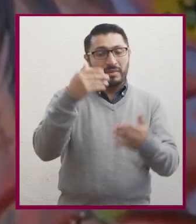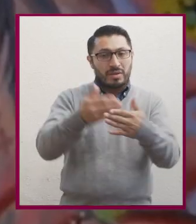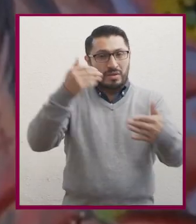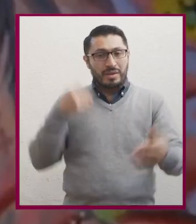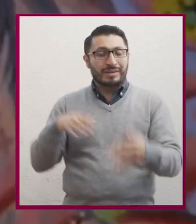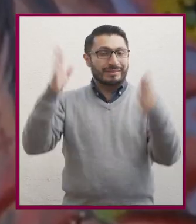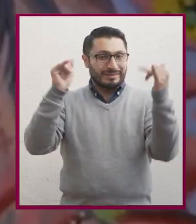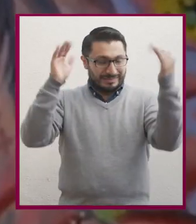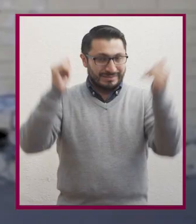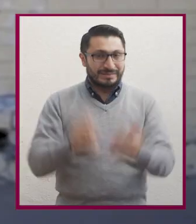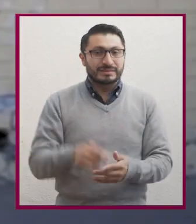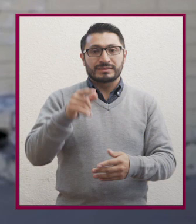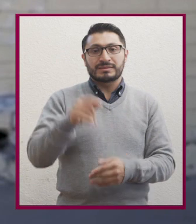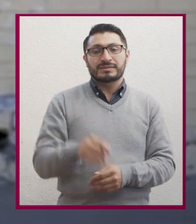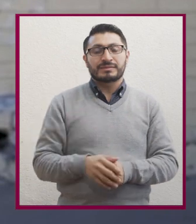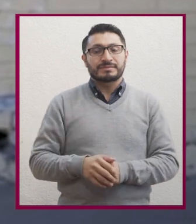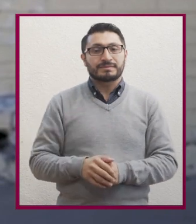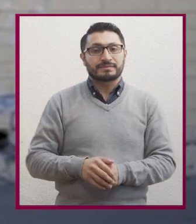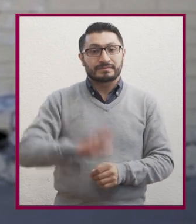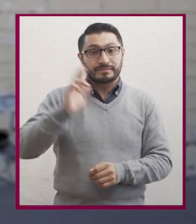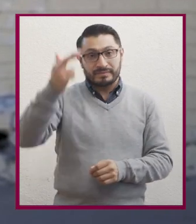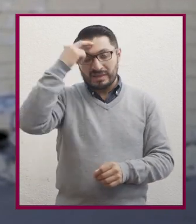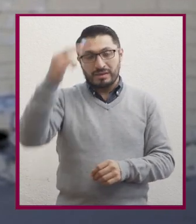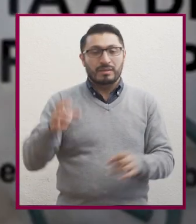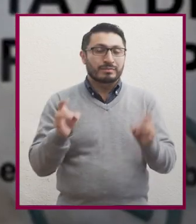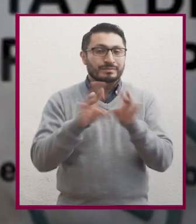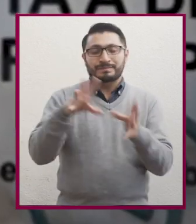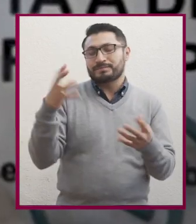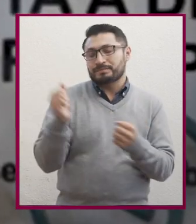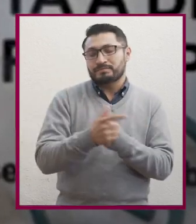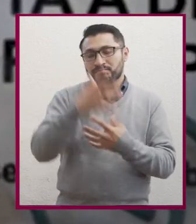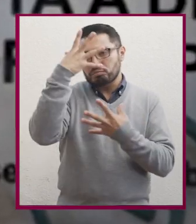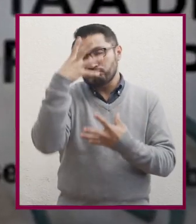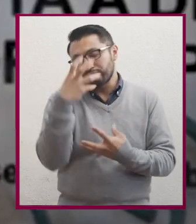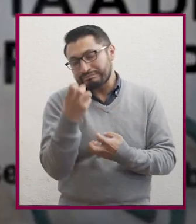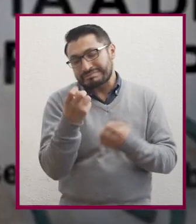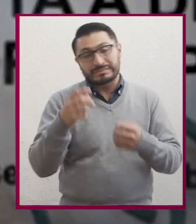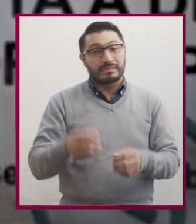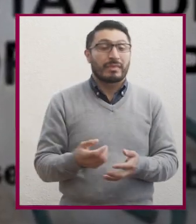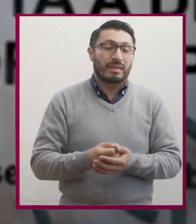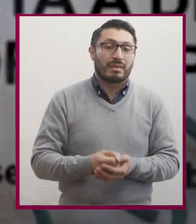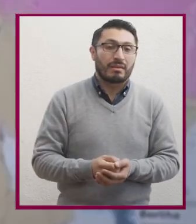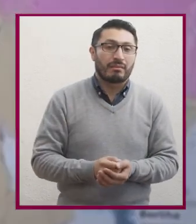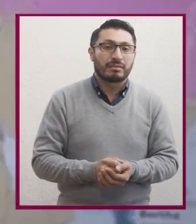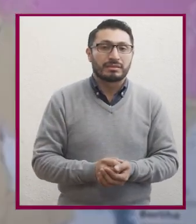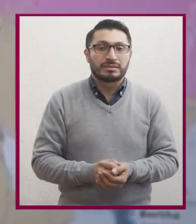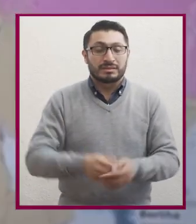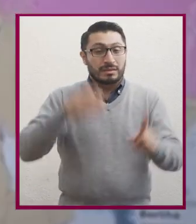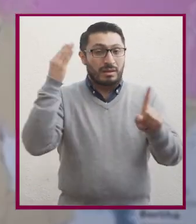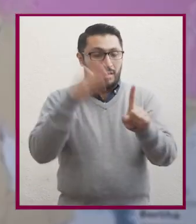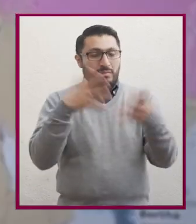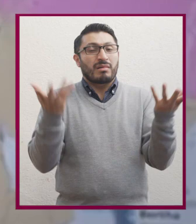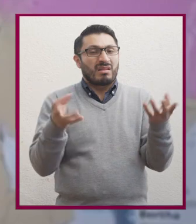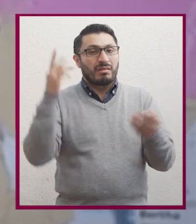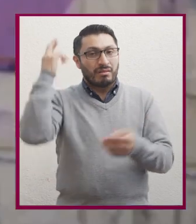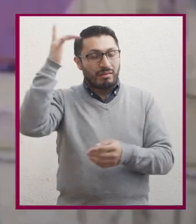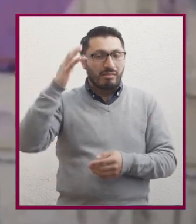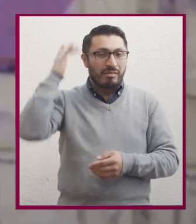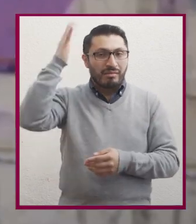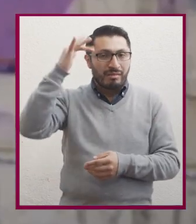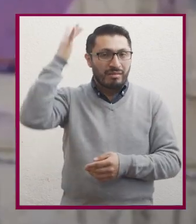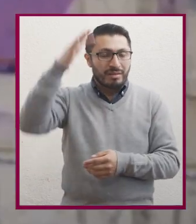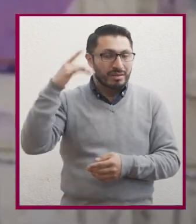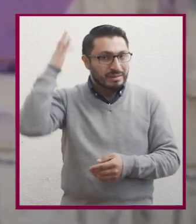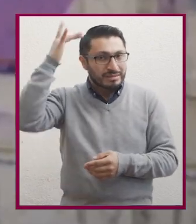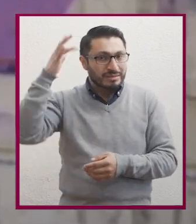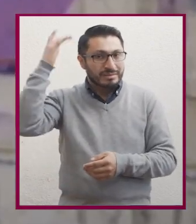antes de despedirnos, queremos abordar un caso muy triste y delicado para todos nosotros, con la intención de reflexionar y detener